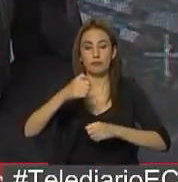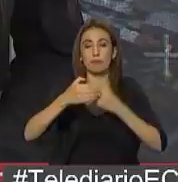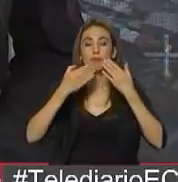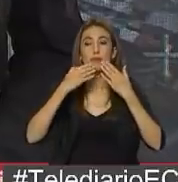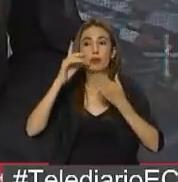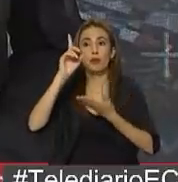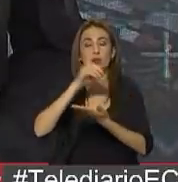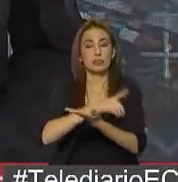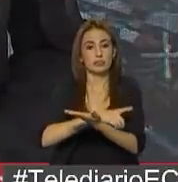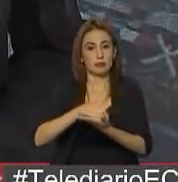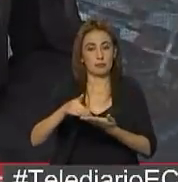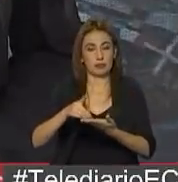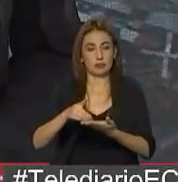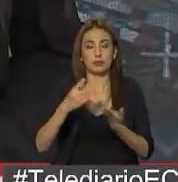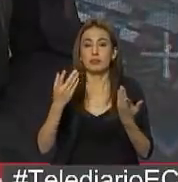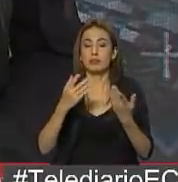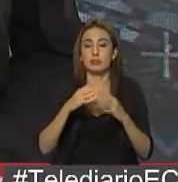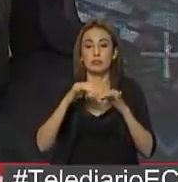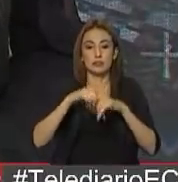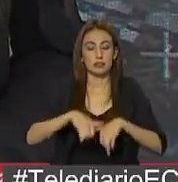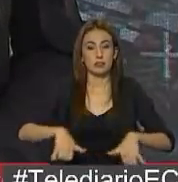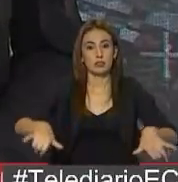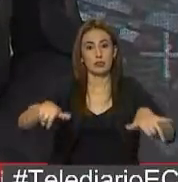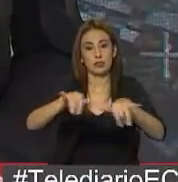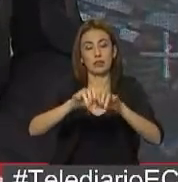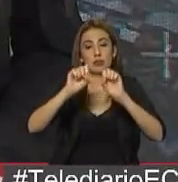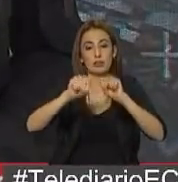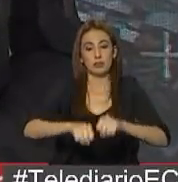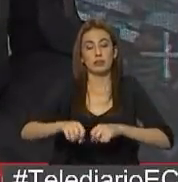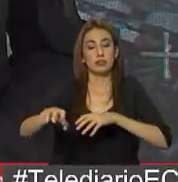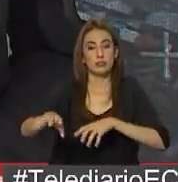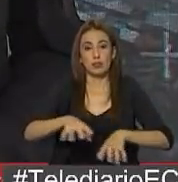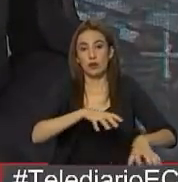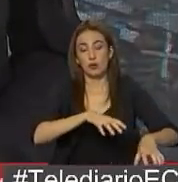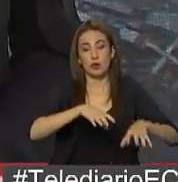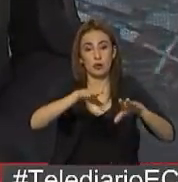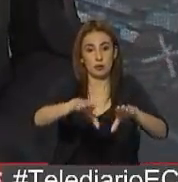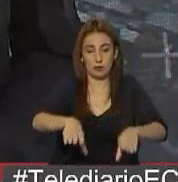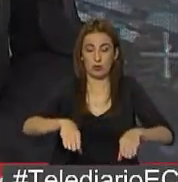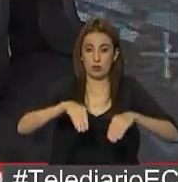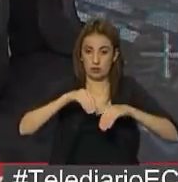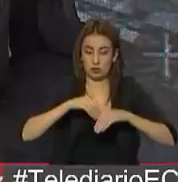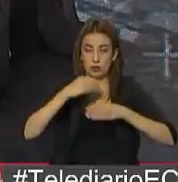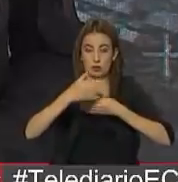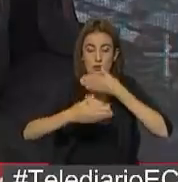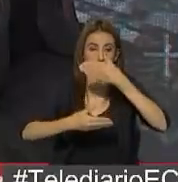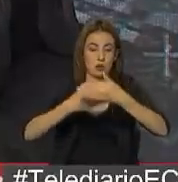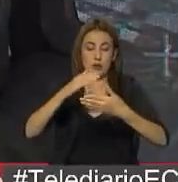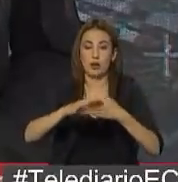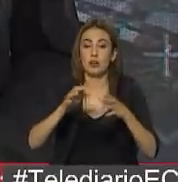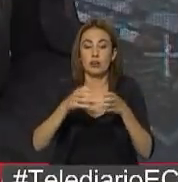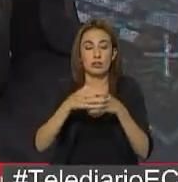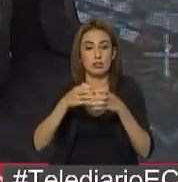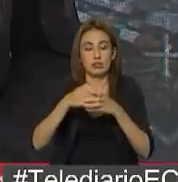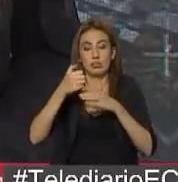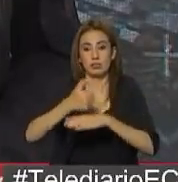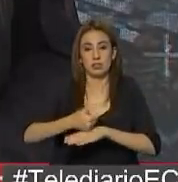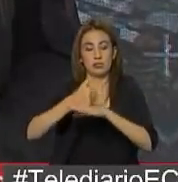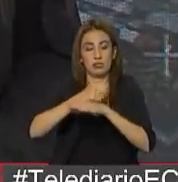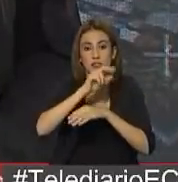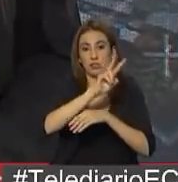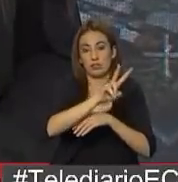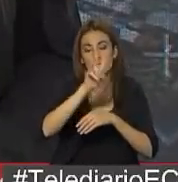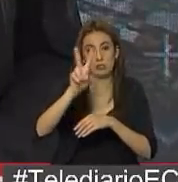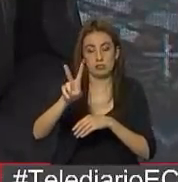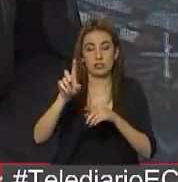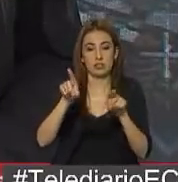más. Se tenía previsto que los funcionarios retomen sus actividades este 15 de junio, pero el COE Nacional resolvió que sea el próximo 22,